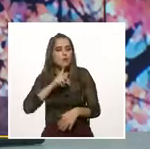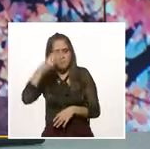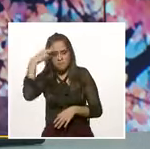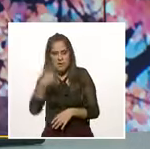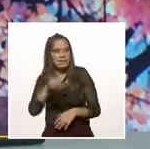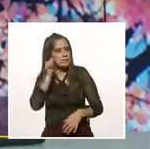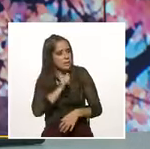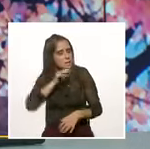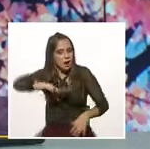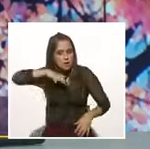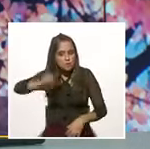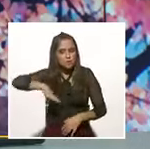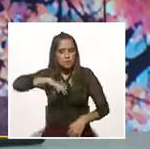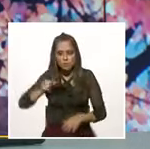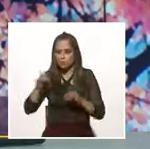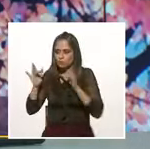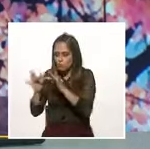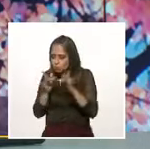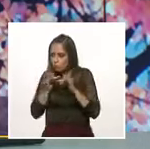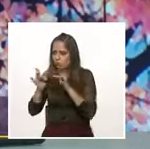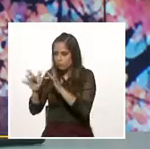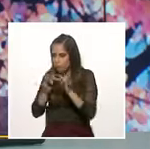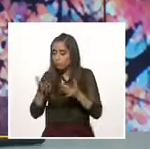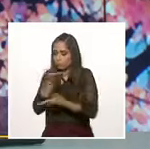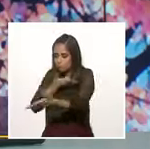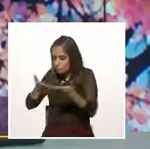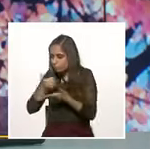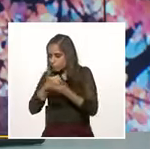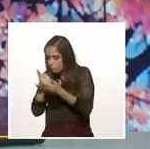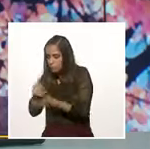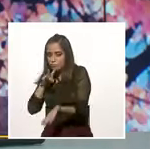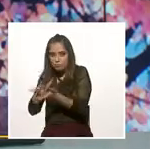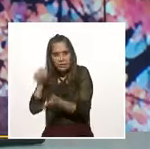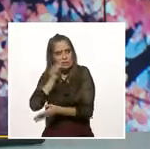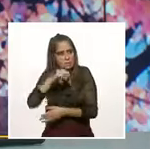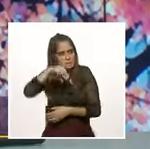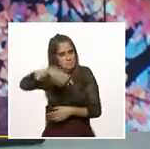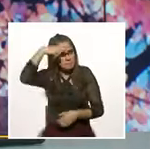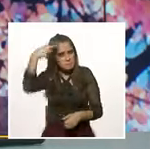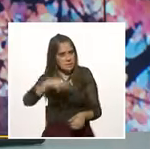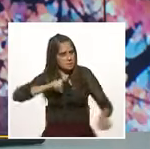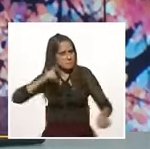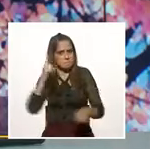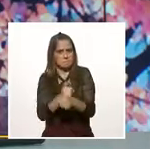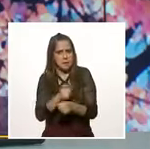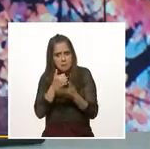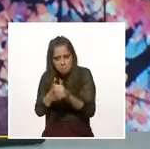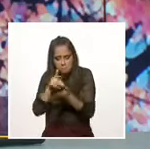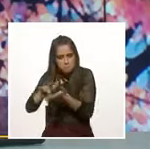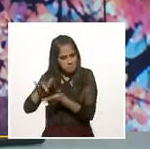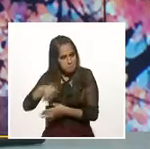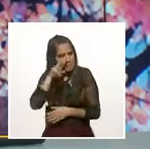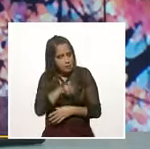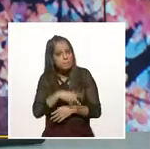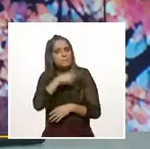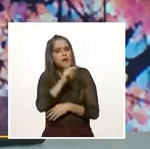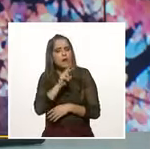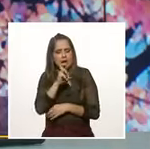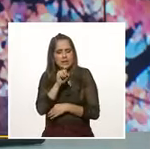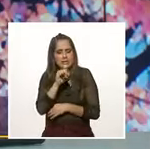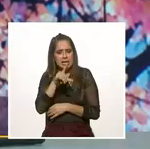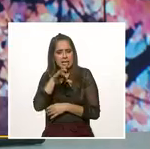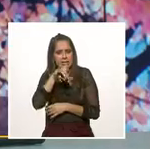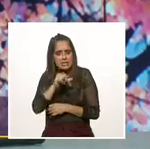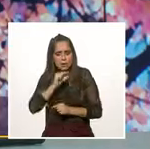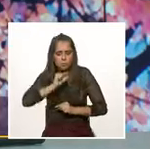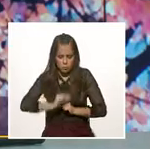mexicanos, ¿no? Cuando creamos estas redes de apoyo, esta empatía, este amor hacia el prójimo. Pero nos decías que la resiliencia es un